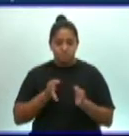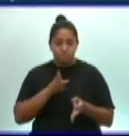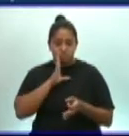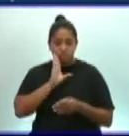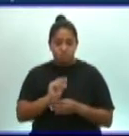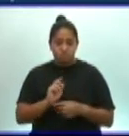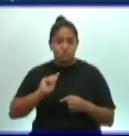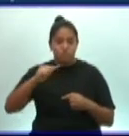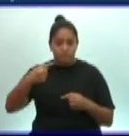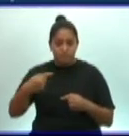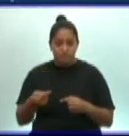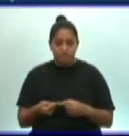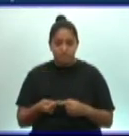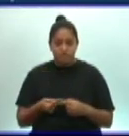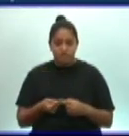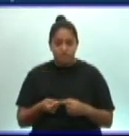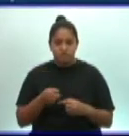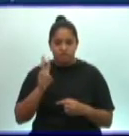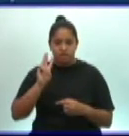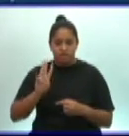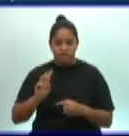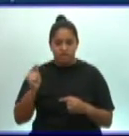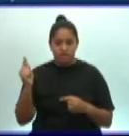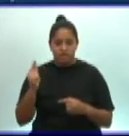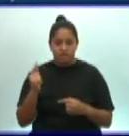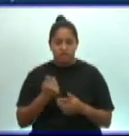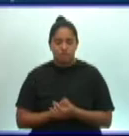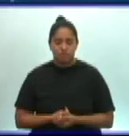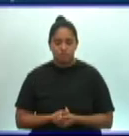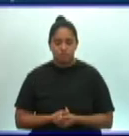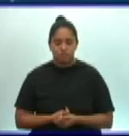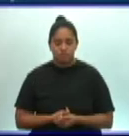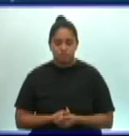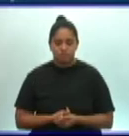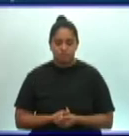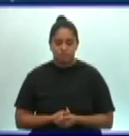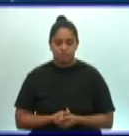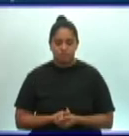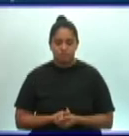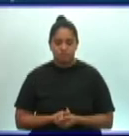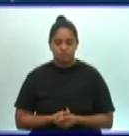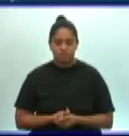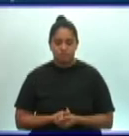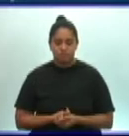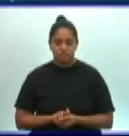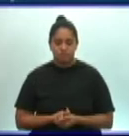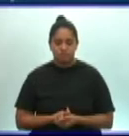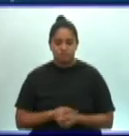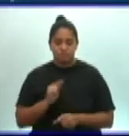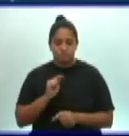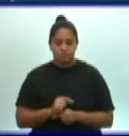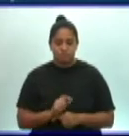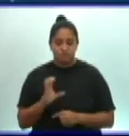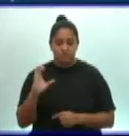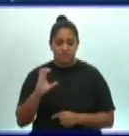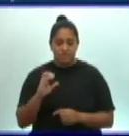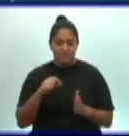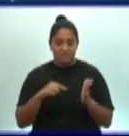varias veces que es el proceso isocórico donde se cumple esta relación de proporcionalidad directa. Por tanto, el inciso